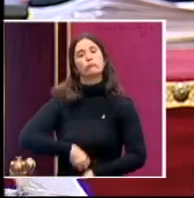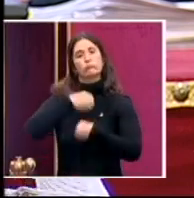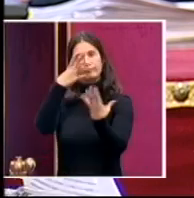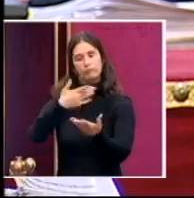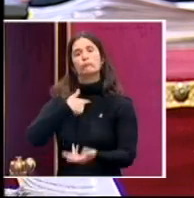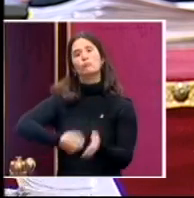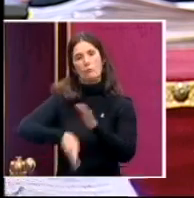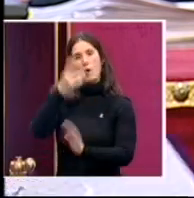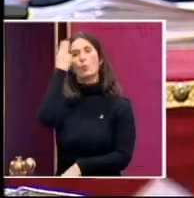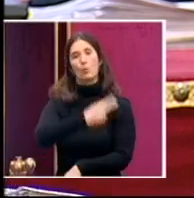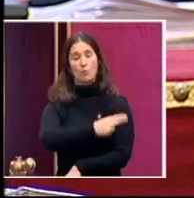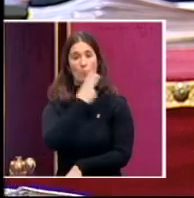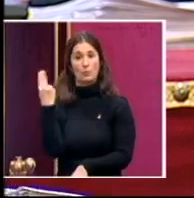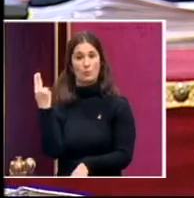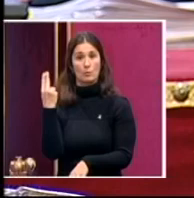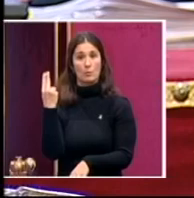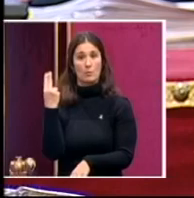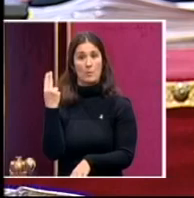nuestro compromiso para